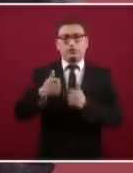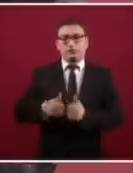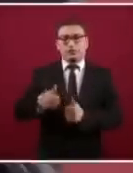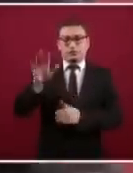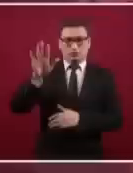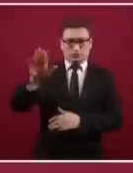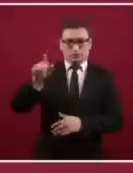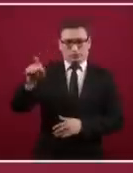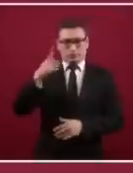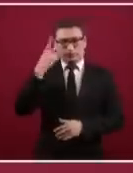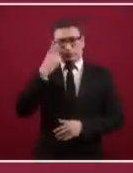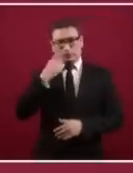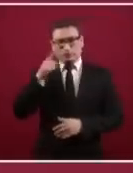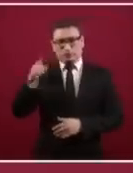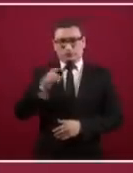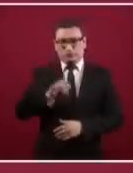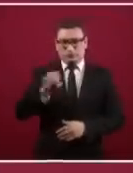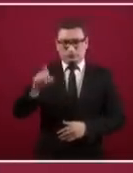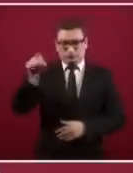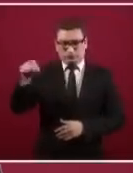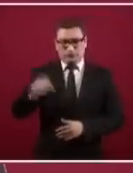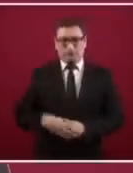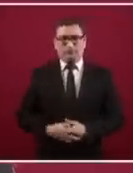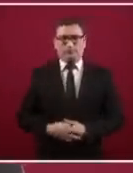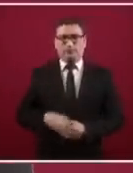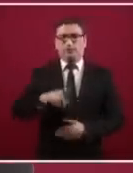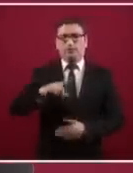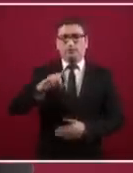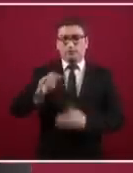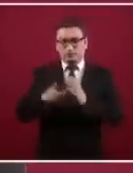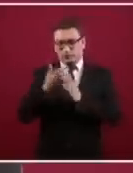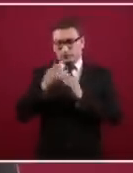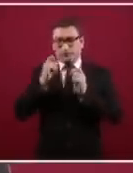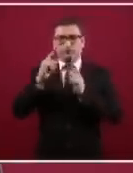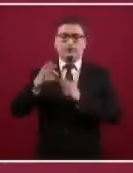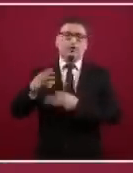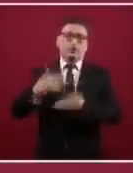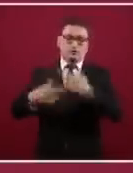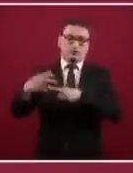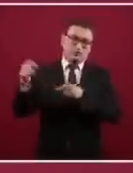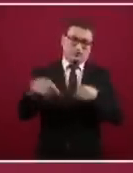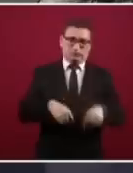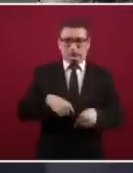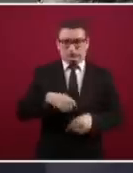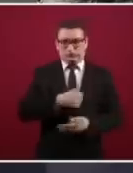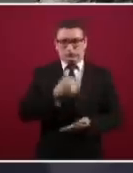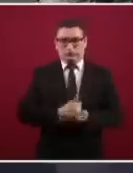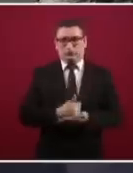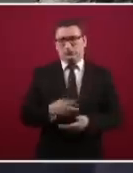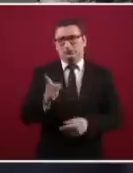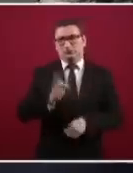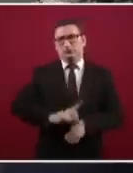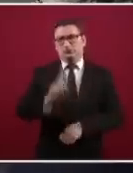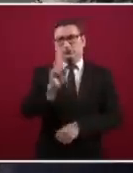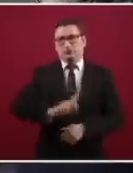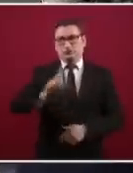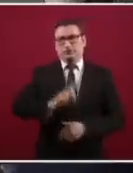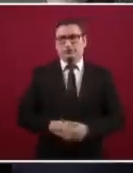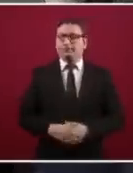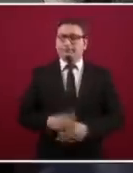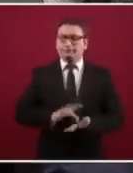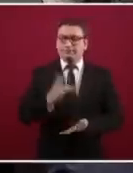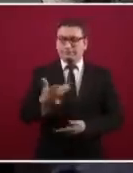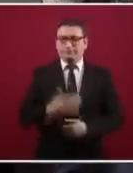allá en Ensenada y al día siguiente regreso para acá, domingo. Ok,